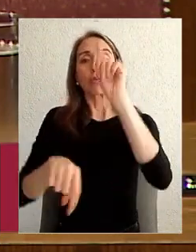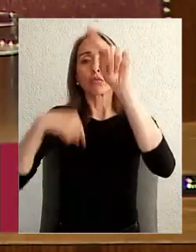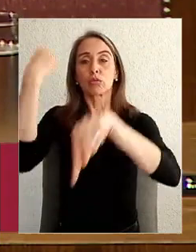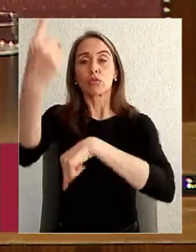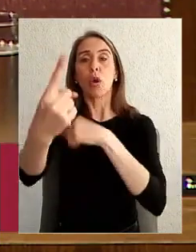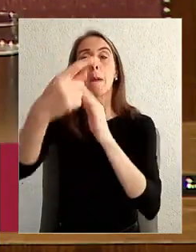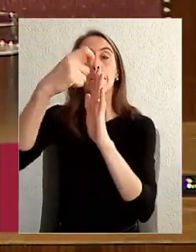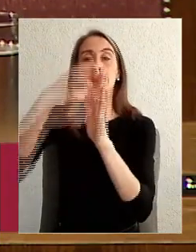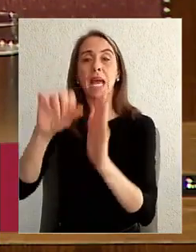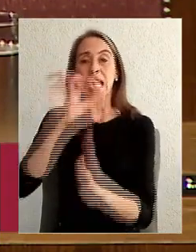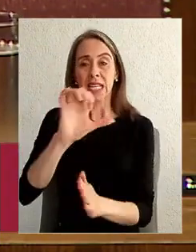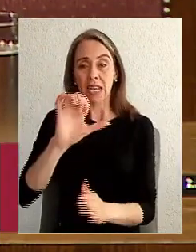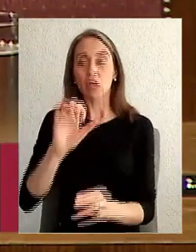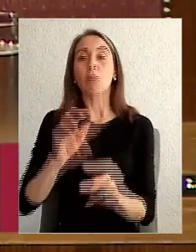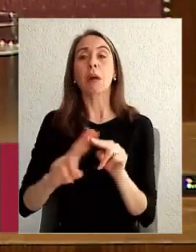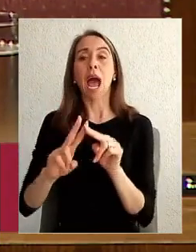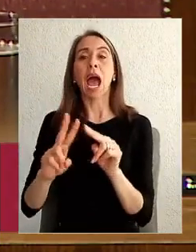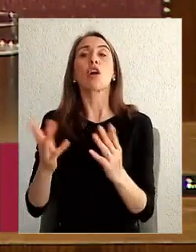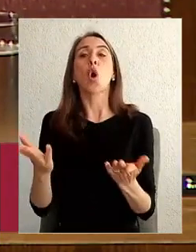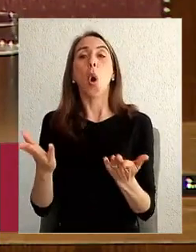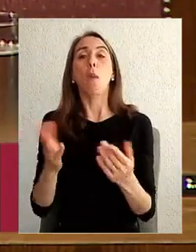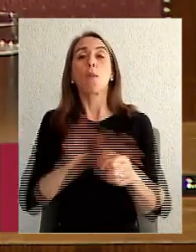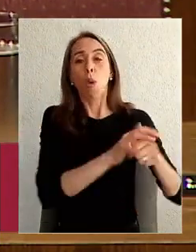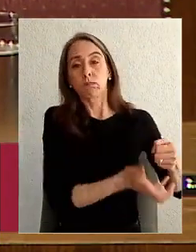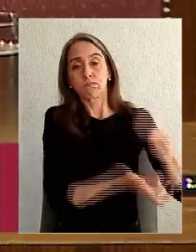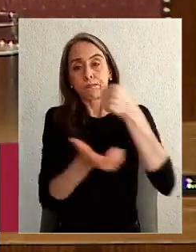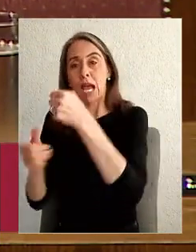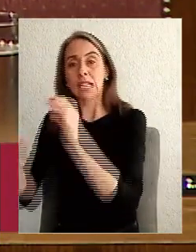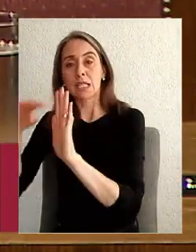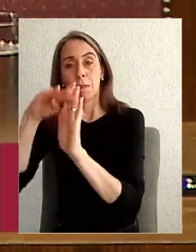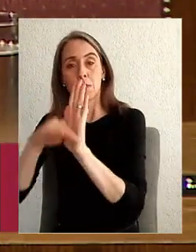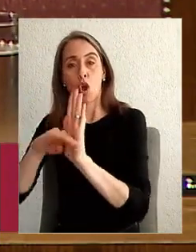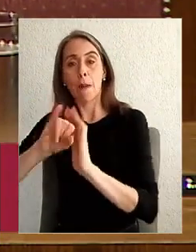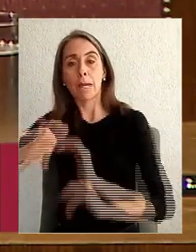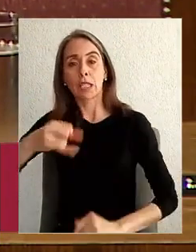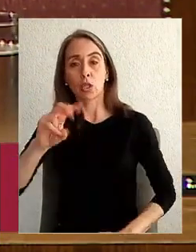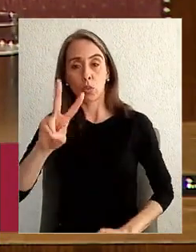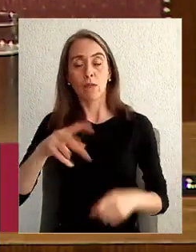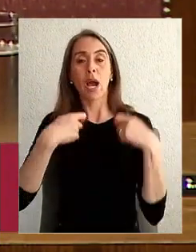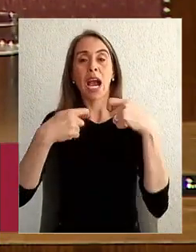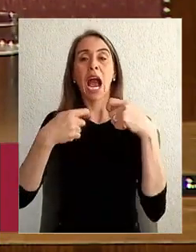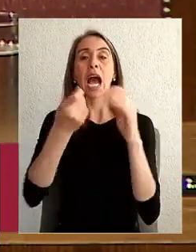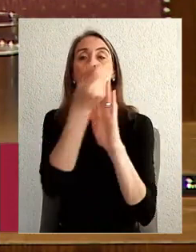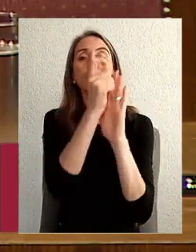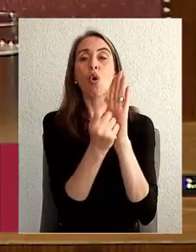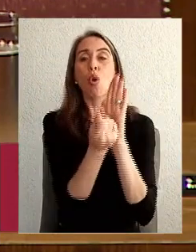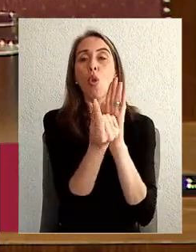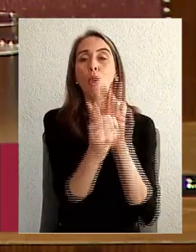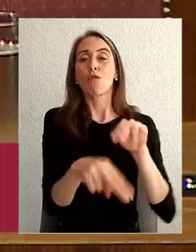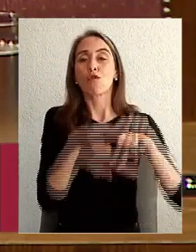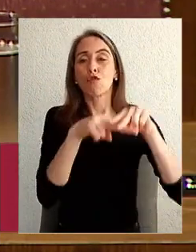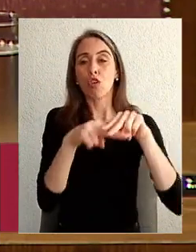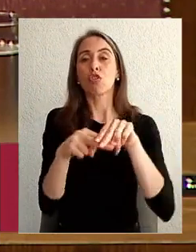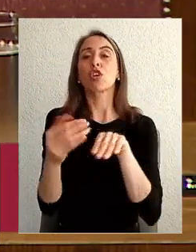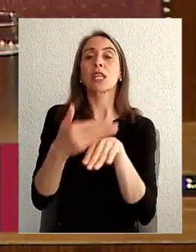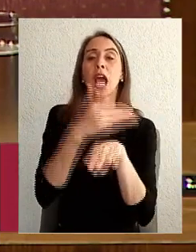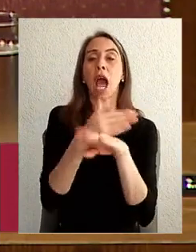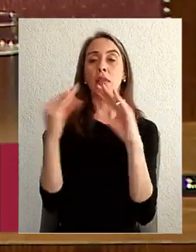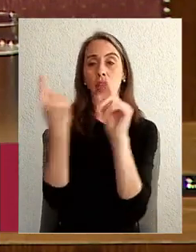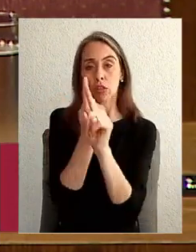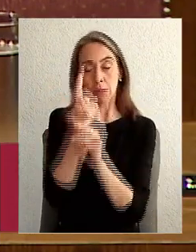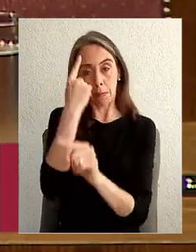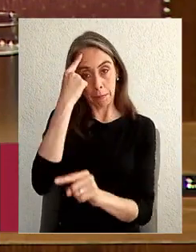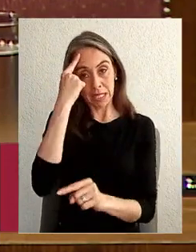implementar este programa y poder ejecutar esos recursos en virtud de lo que ha sido conversado pensando en los objetivos de